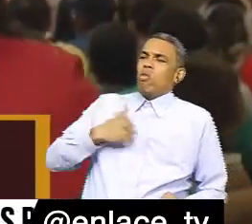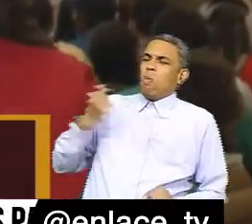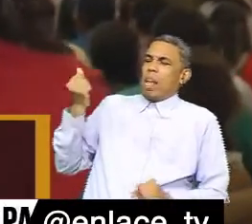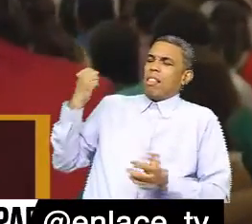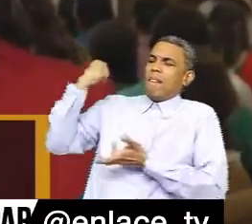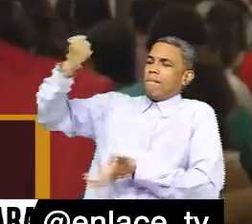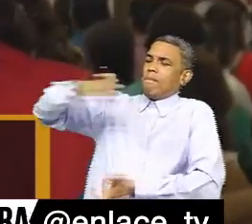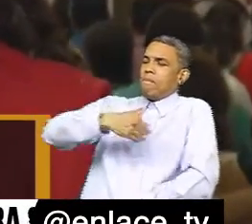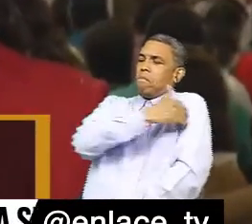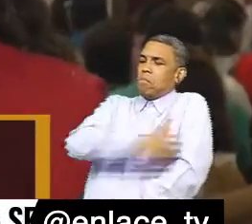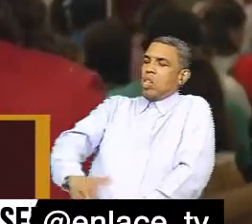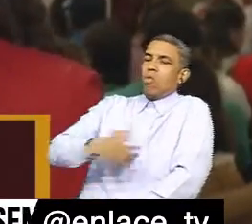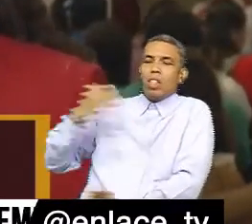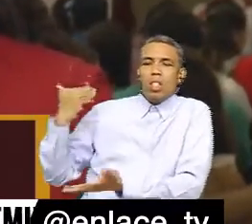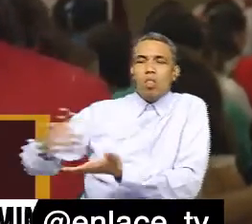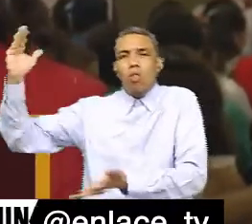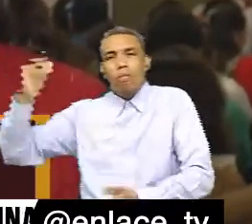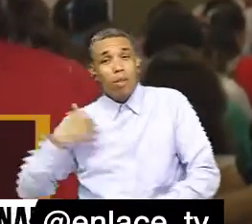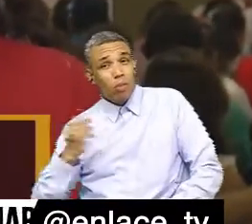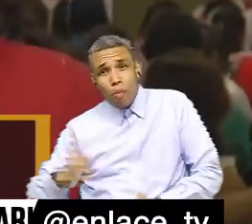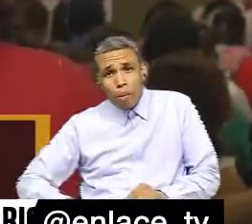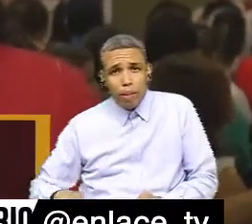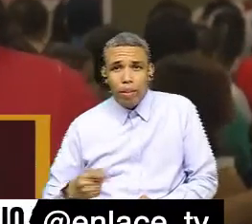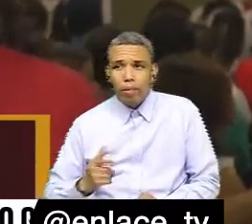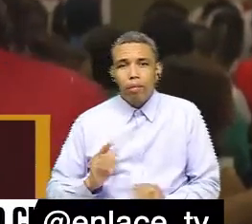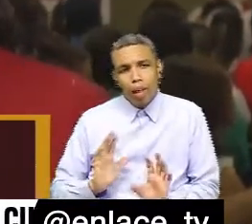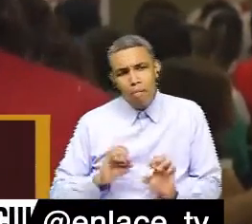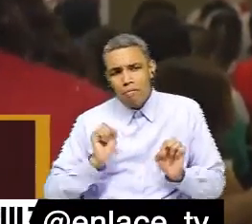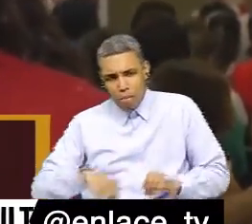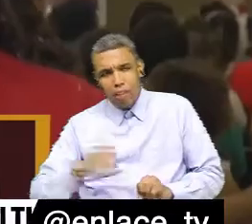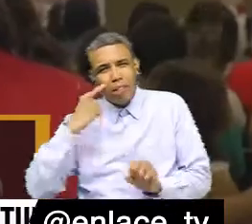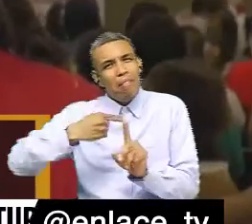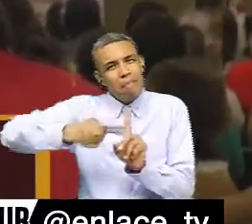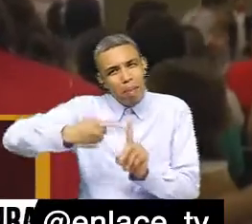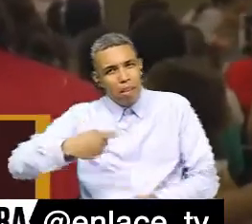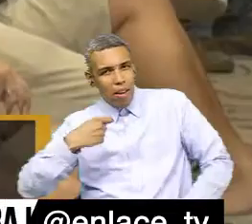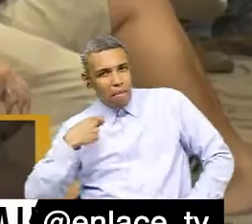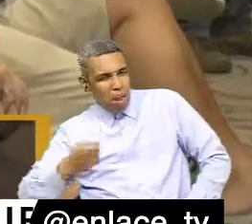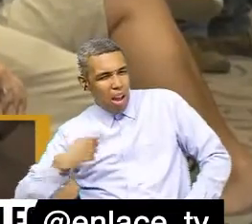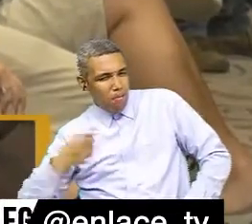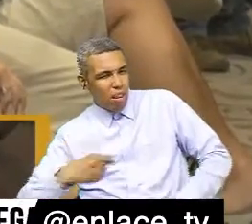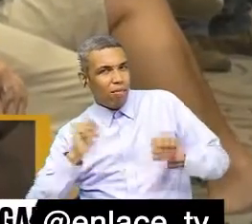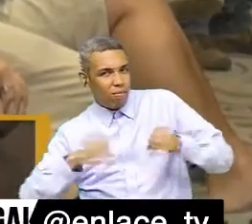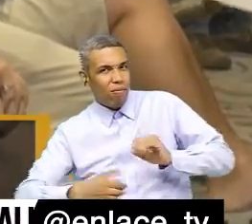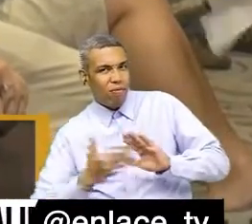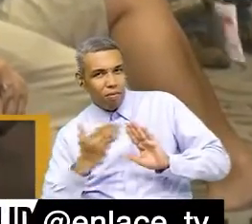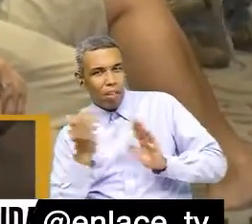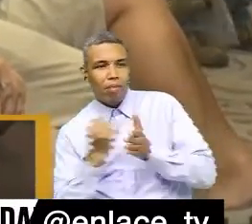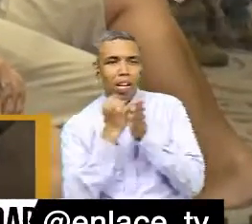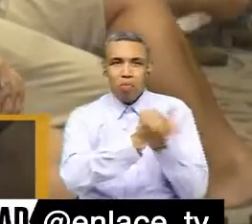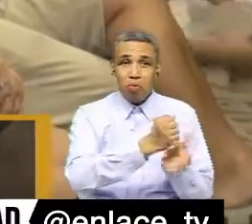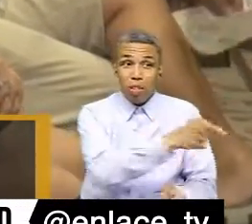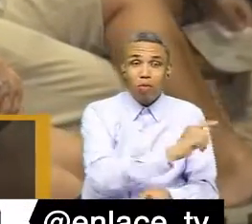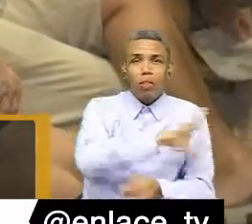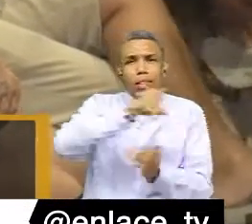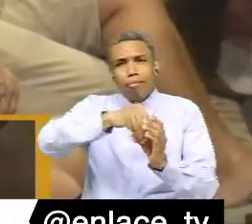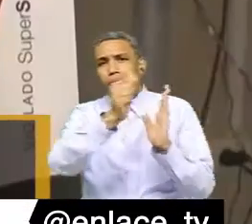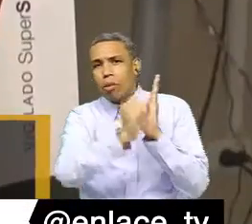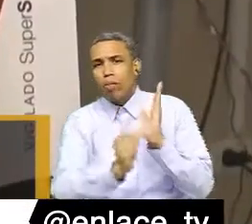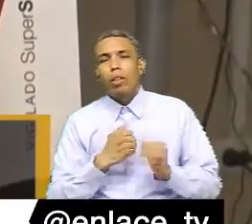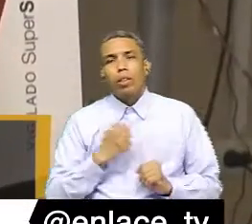cama es empezar a articular y fomentar la economía por eso invitamos a las constructoras de la región en los últimos tres años campaba ha asignado